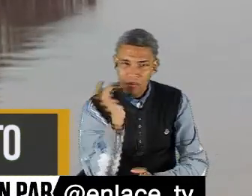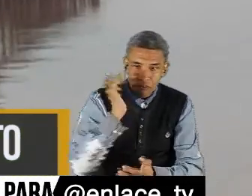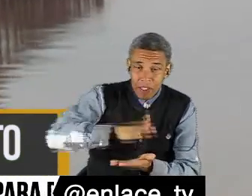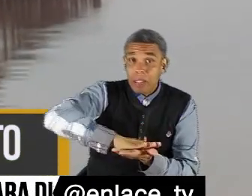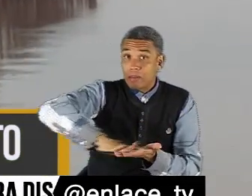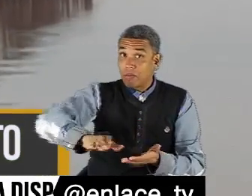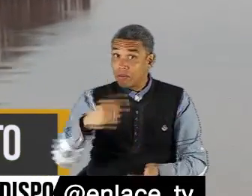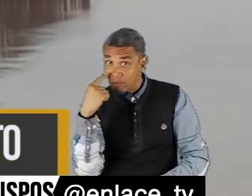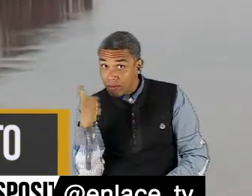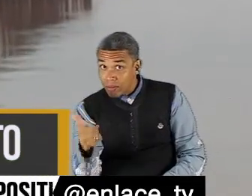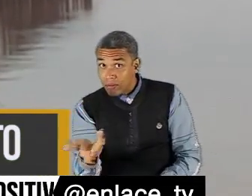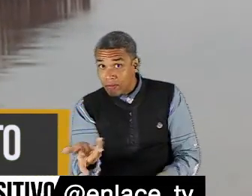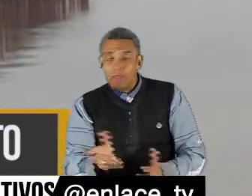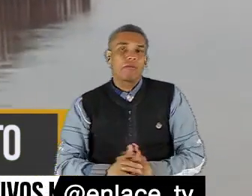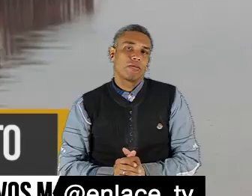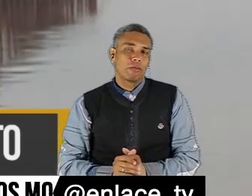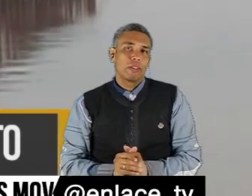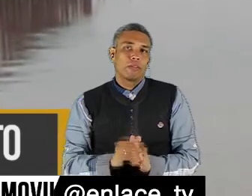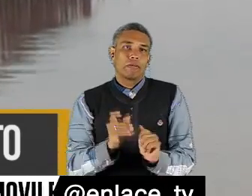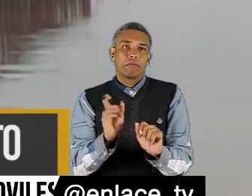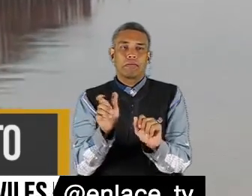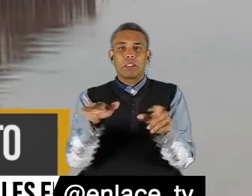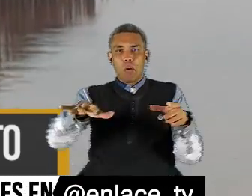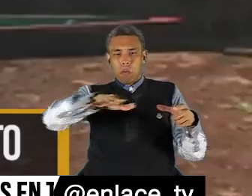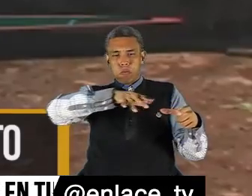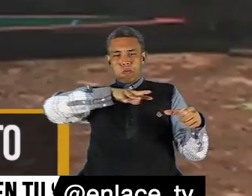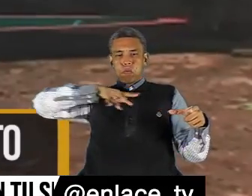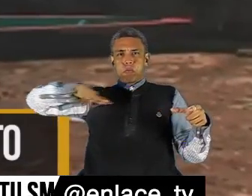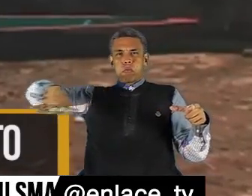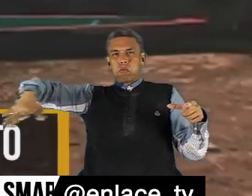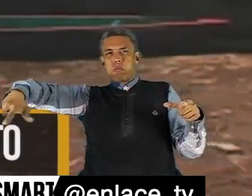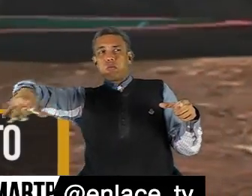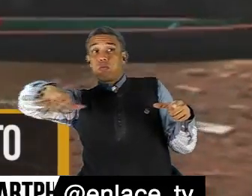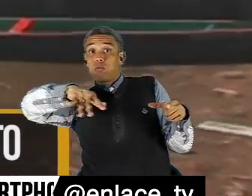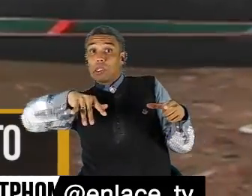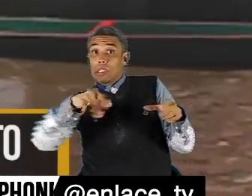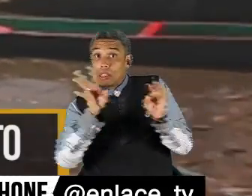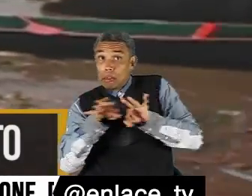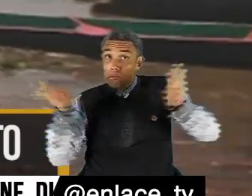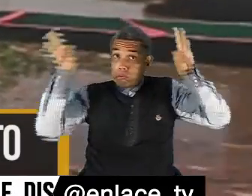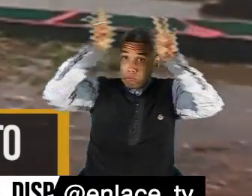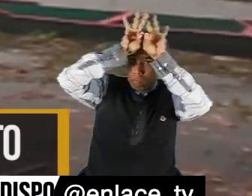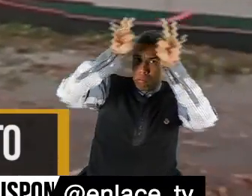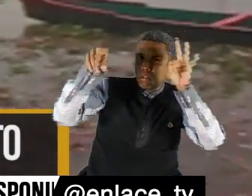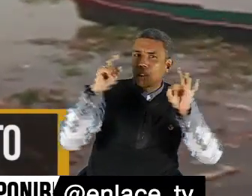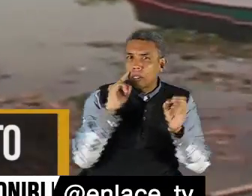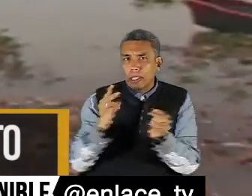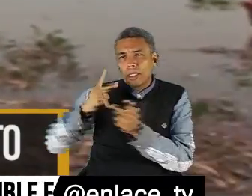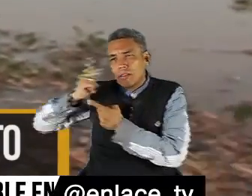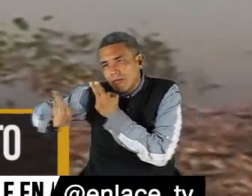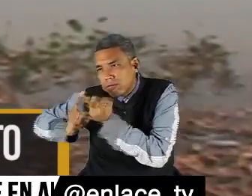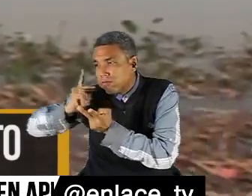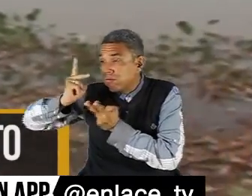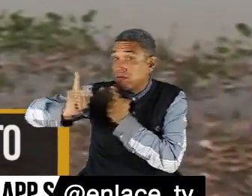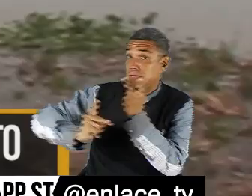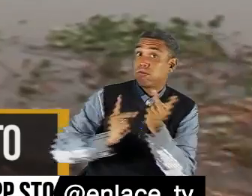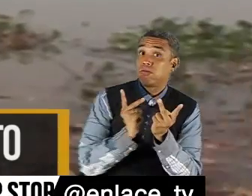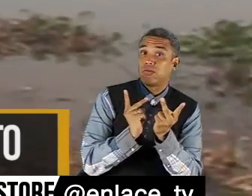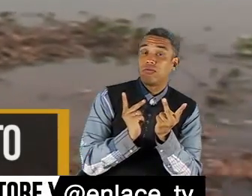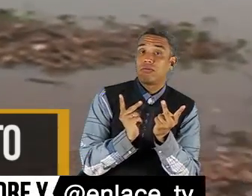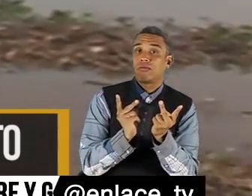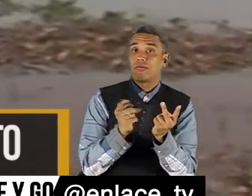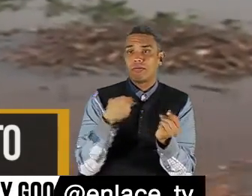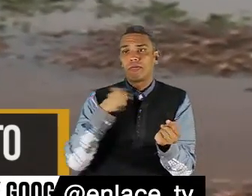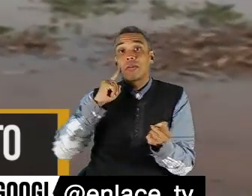ve? El complejo cenagoso del corregimiento El Llanito se constituye en un espacio importante para el desarrollo turístico que se proyecta desde la administración